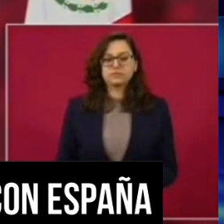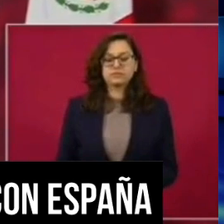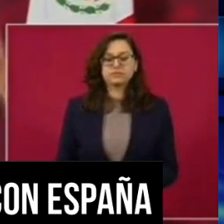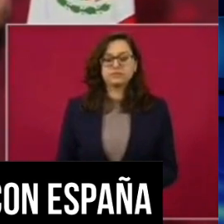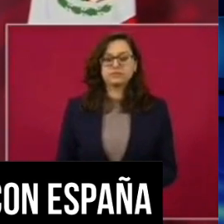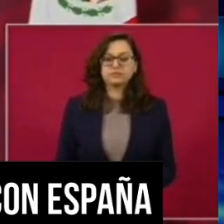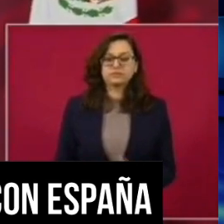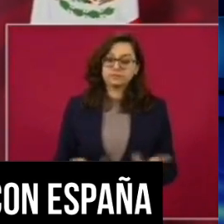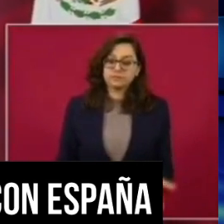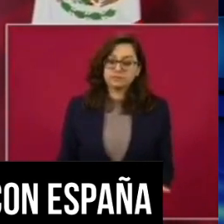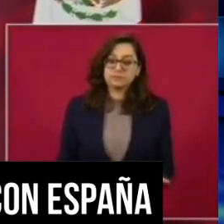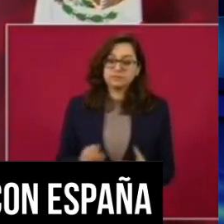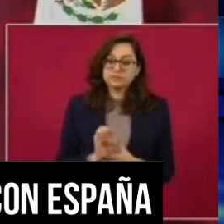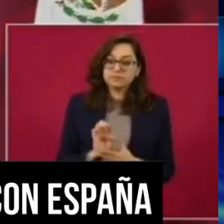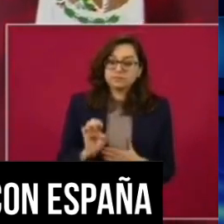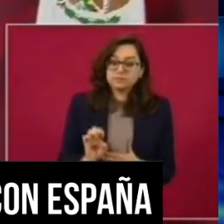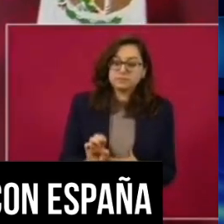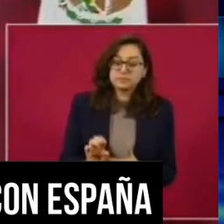entonces